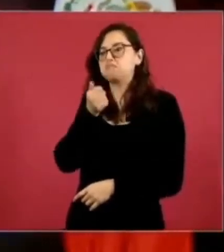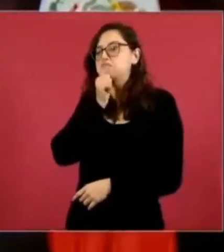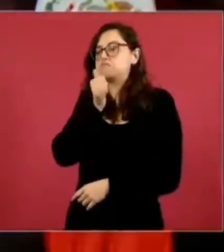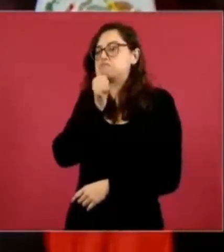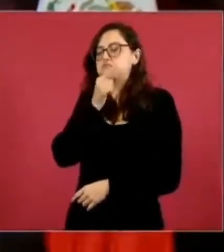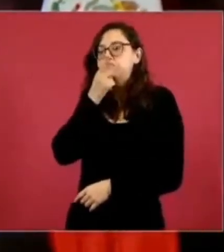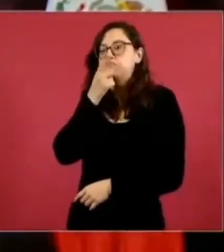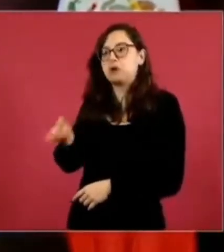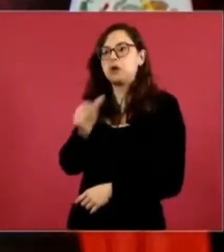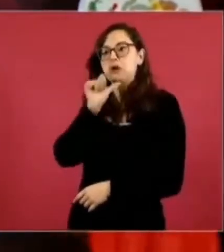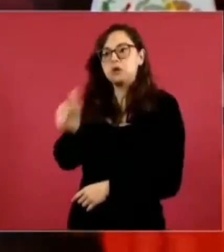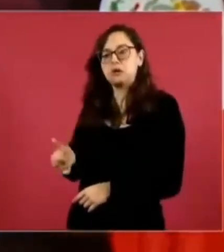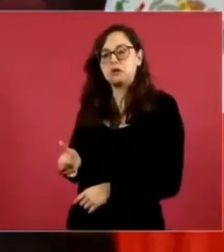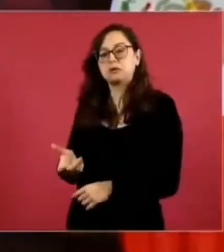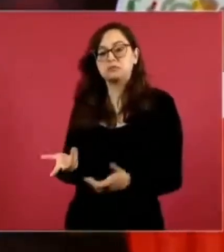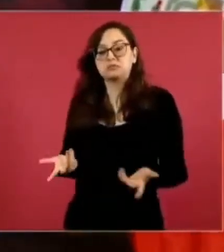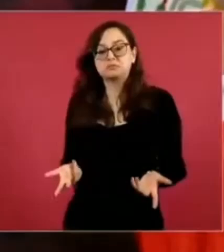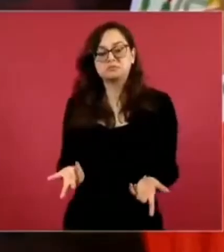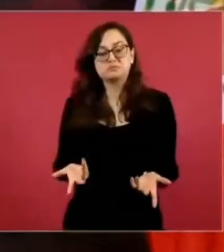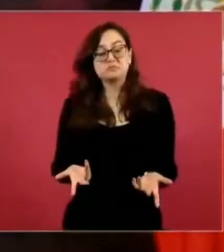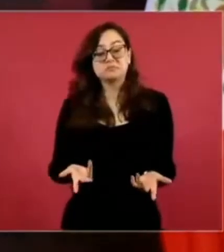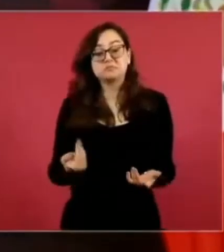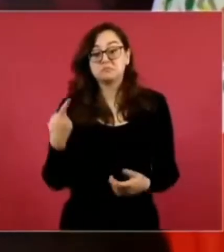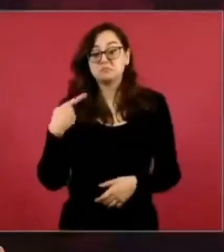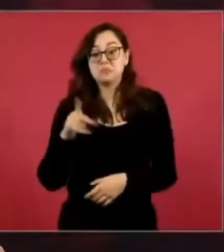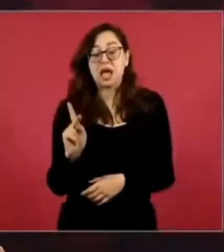hay una realidad.